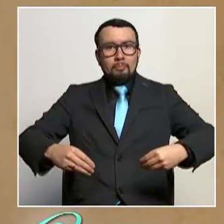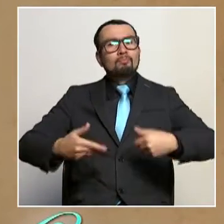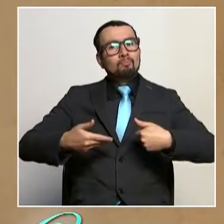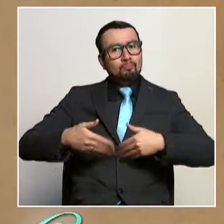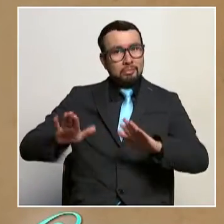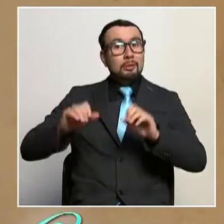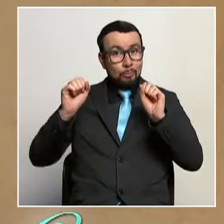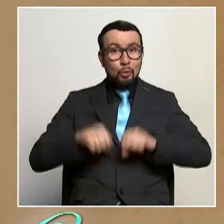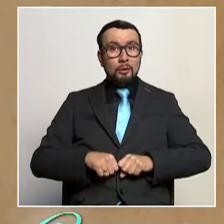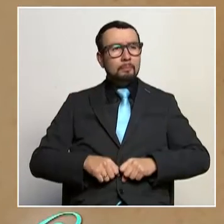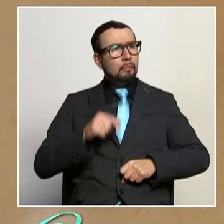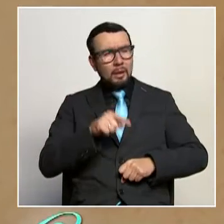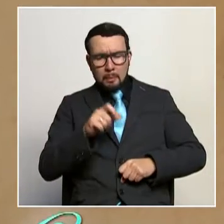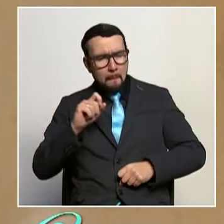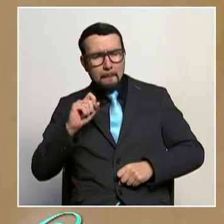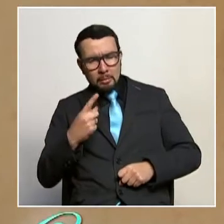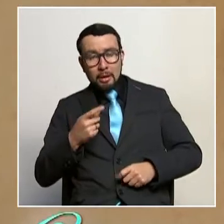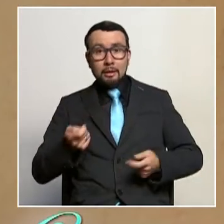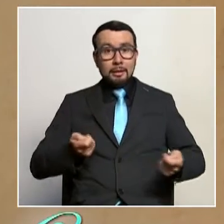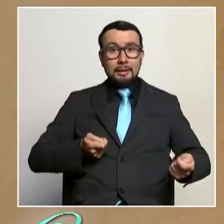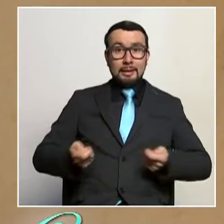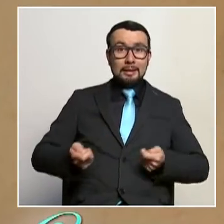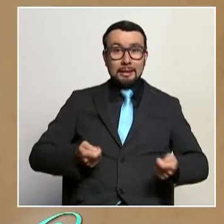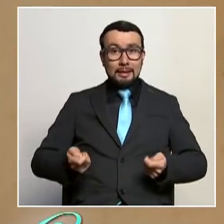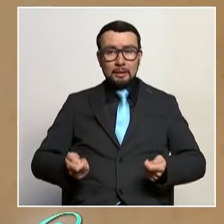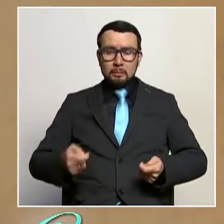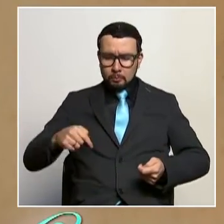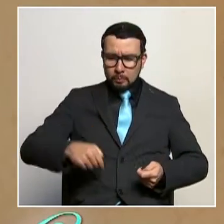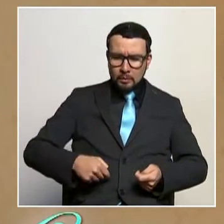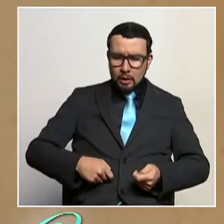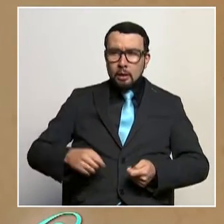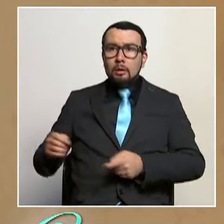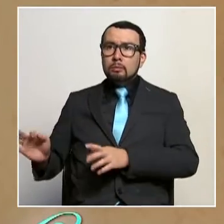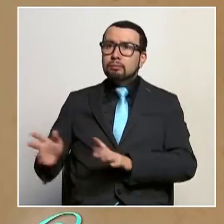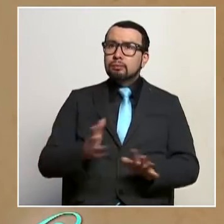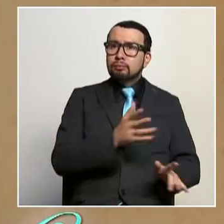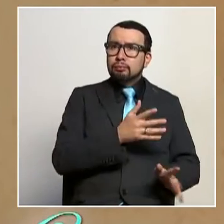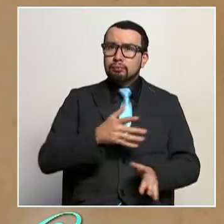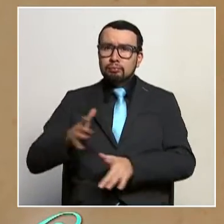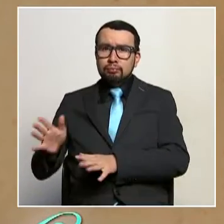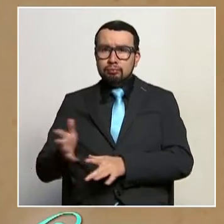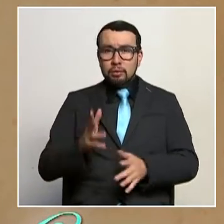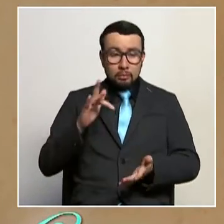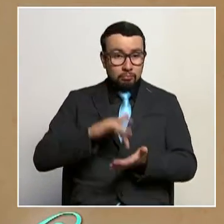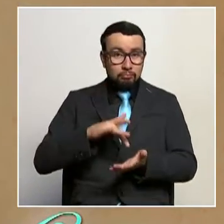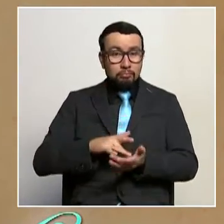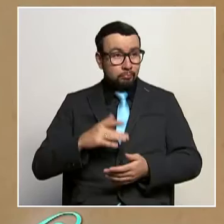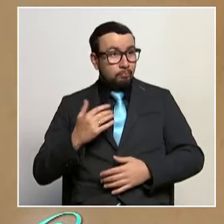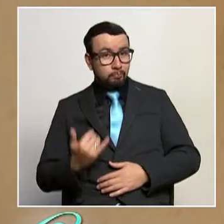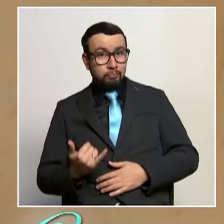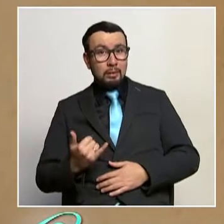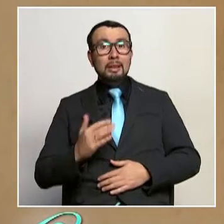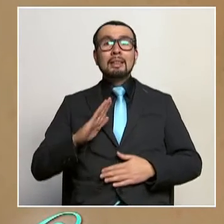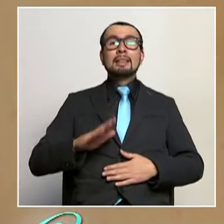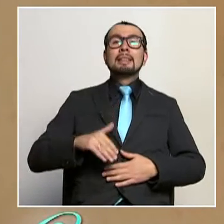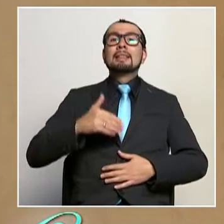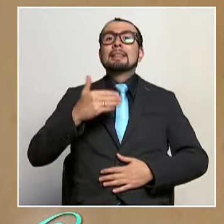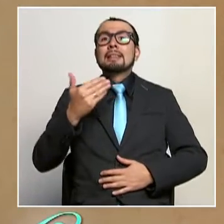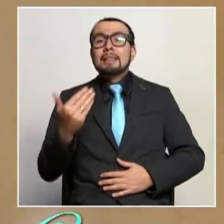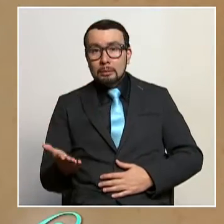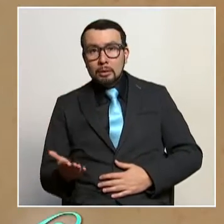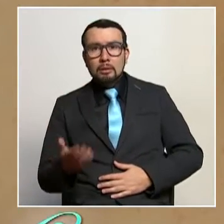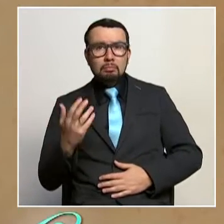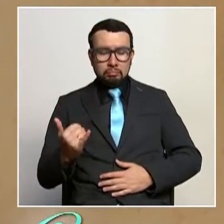parte del tratamiento es movilizar ese viento que se ha acumulado, después pasamos a la parte frontal para hacer